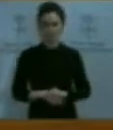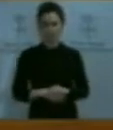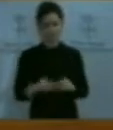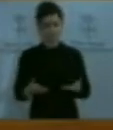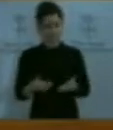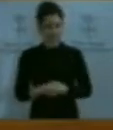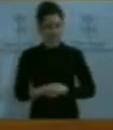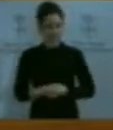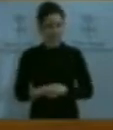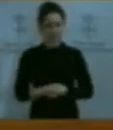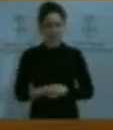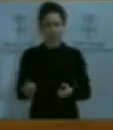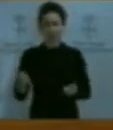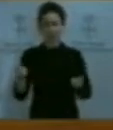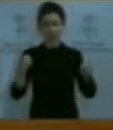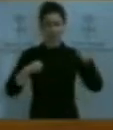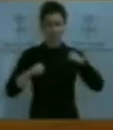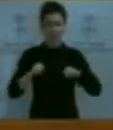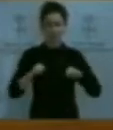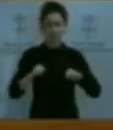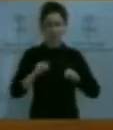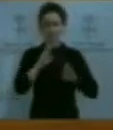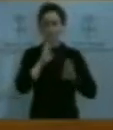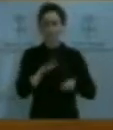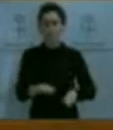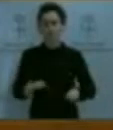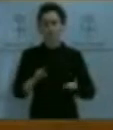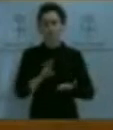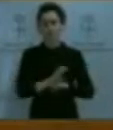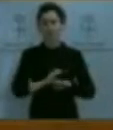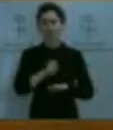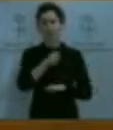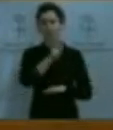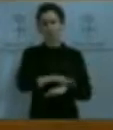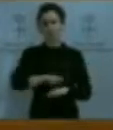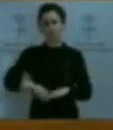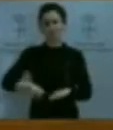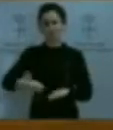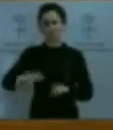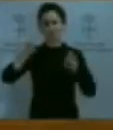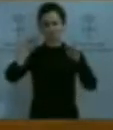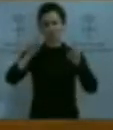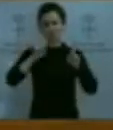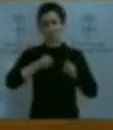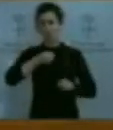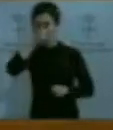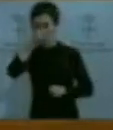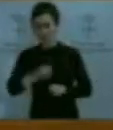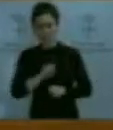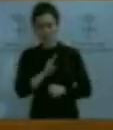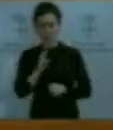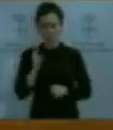de Educación de este país, bien sean del Partido Popular, del Partido Socialista o de la fuerza regionalista o nacionalista de turno, o